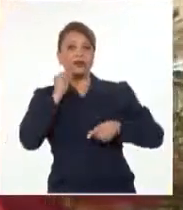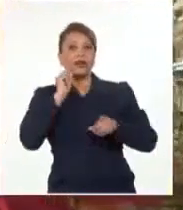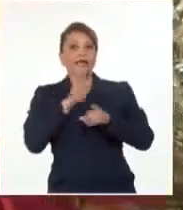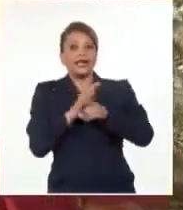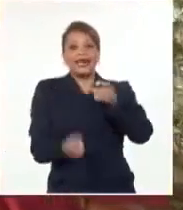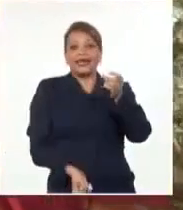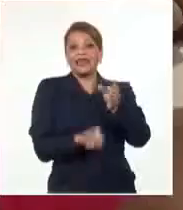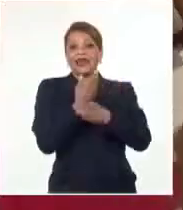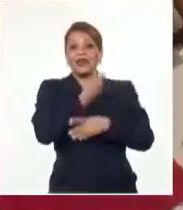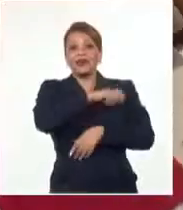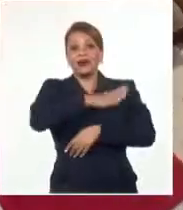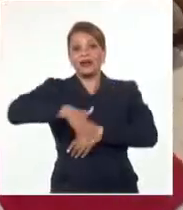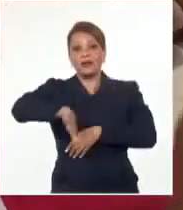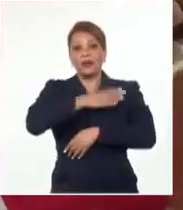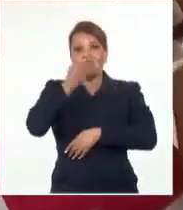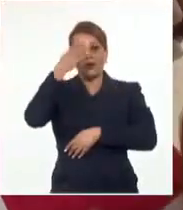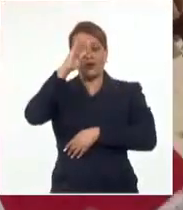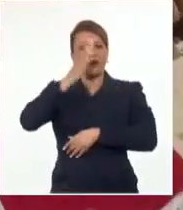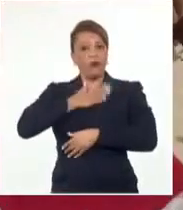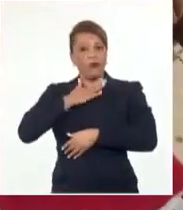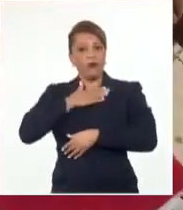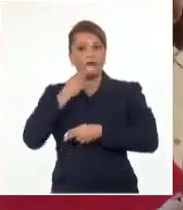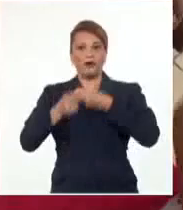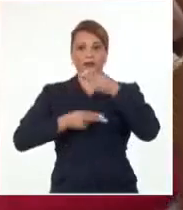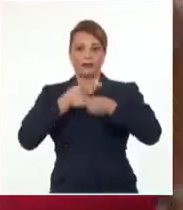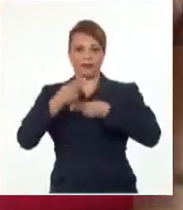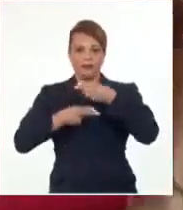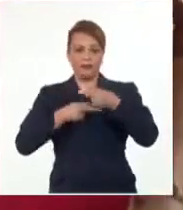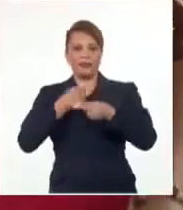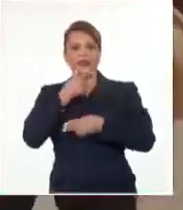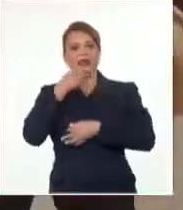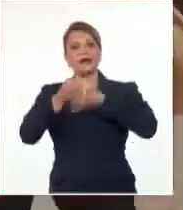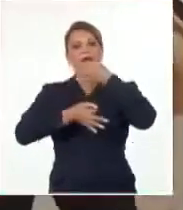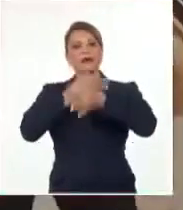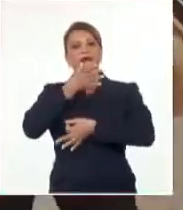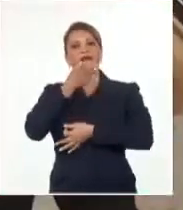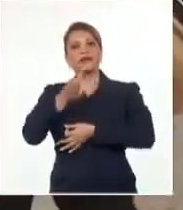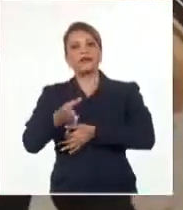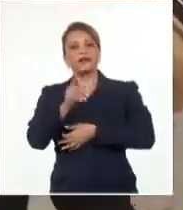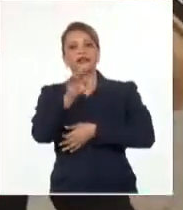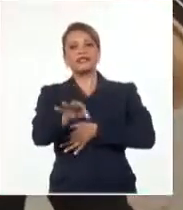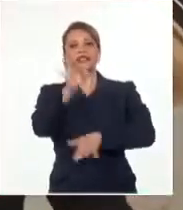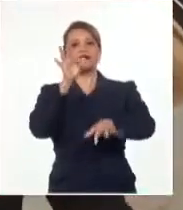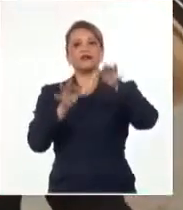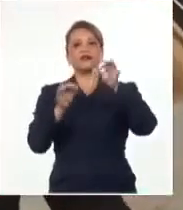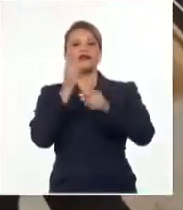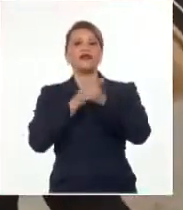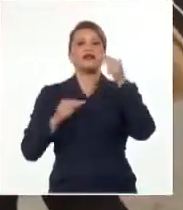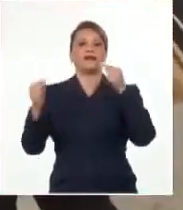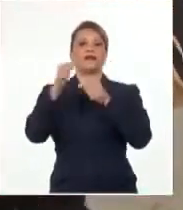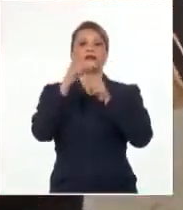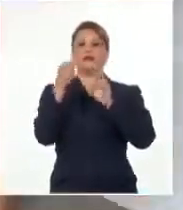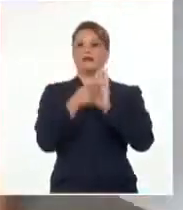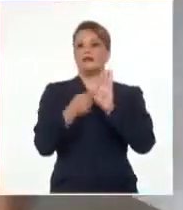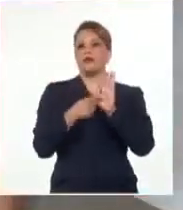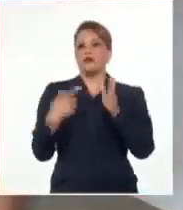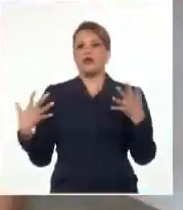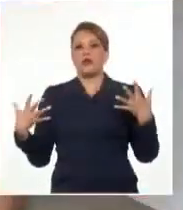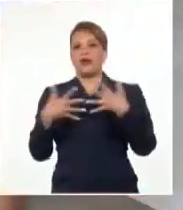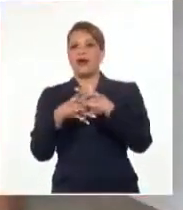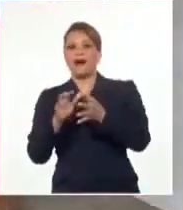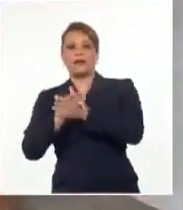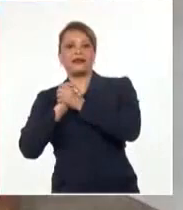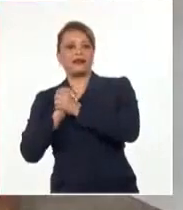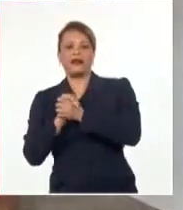pueblo que el país debía hacer suyo, explicaba Fidel, seleccionados en virtud de principios y no de influencias.